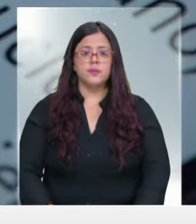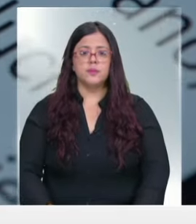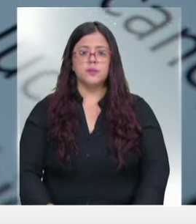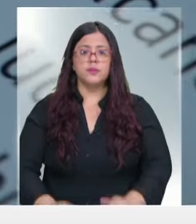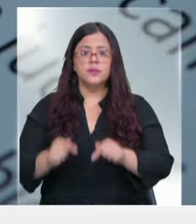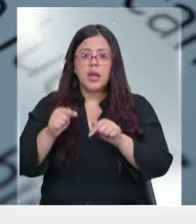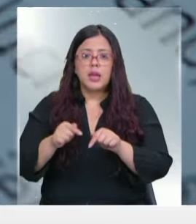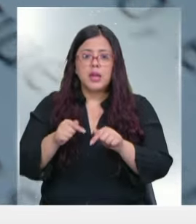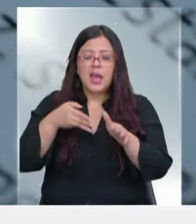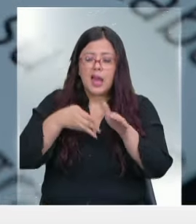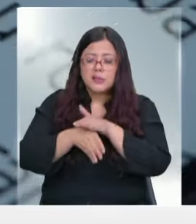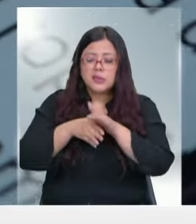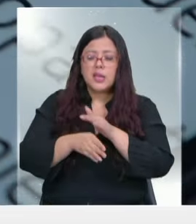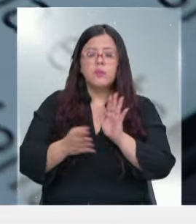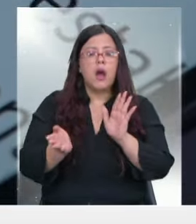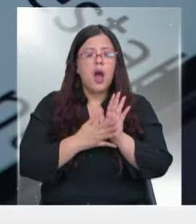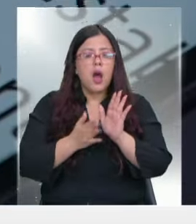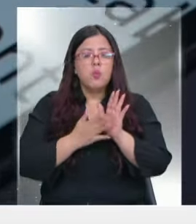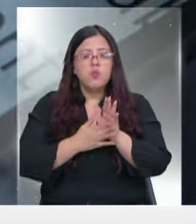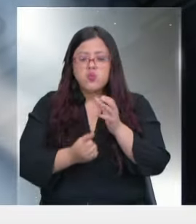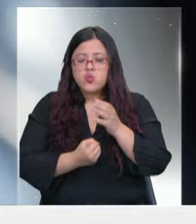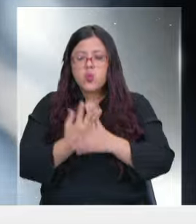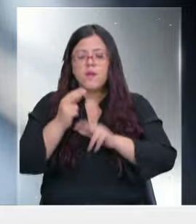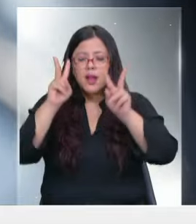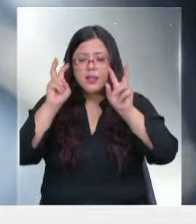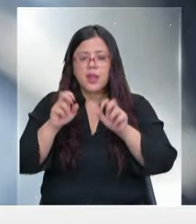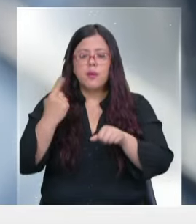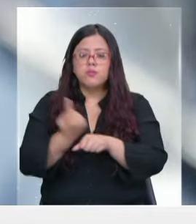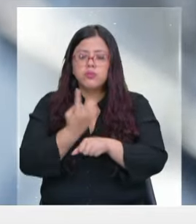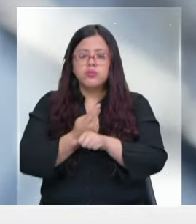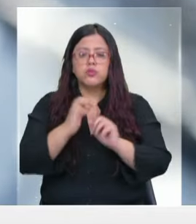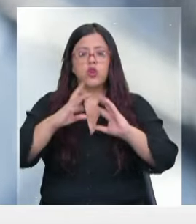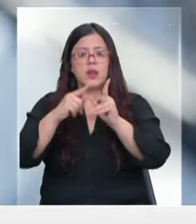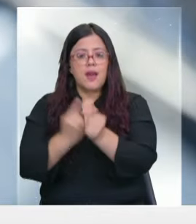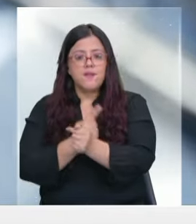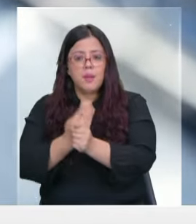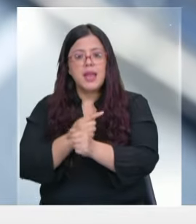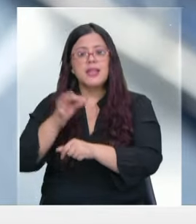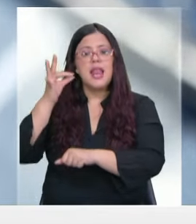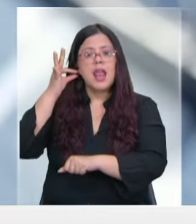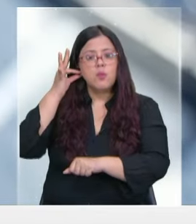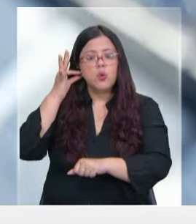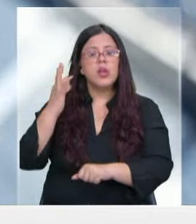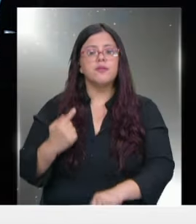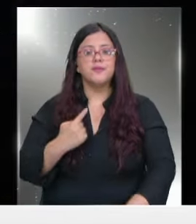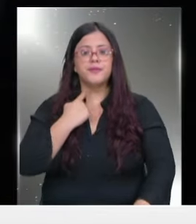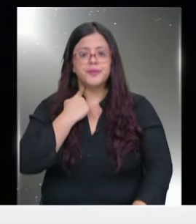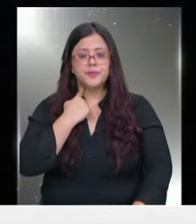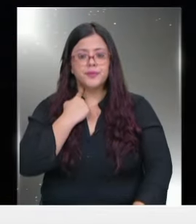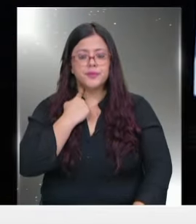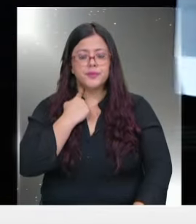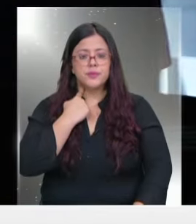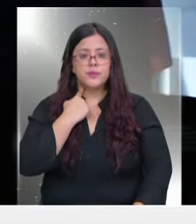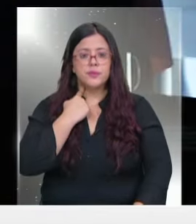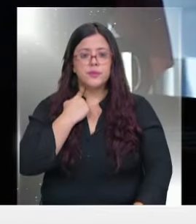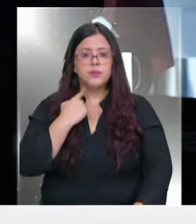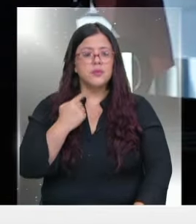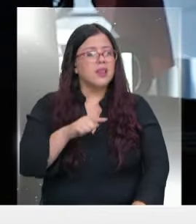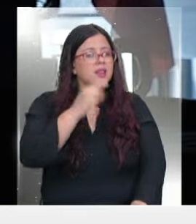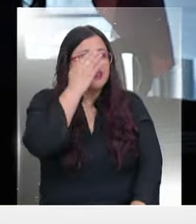Accedimos a antecedentes inéditos del caso. Conversamos con la familia de la denunciante de Monsalve. Fue